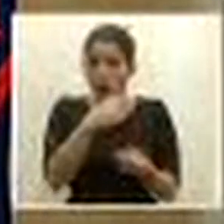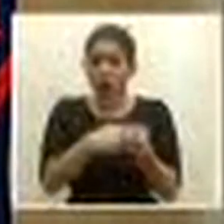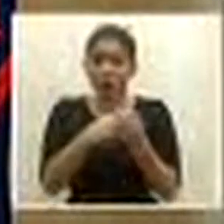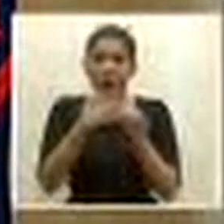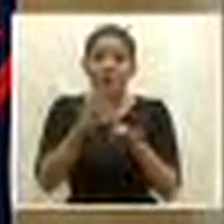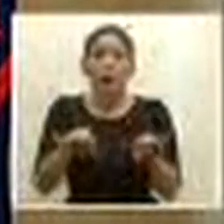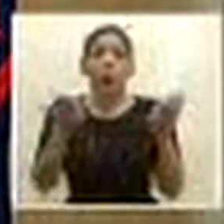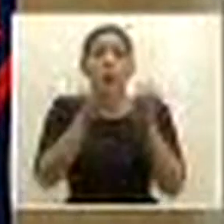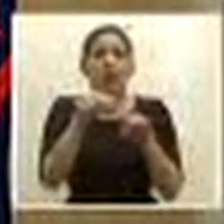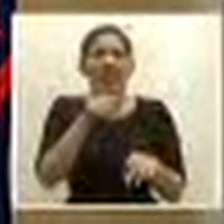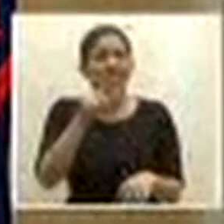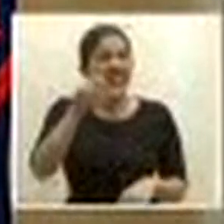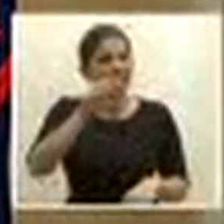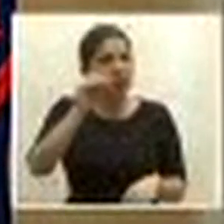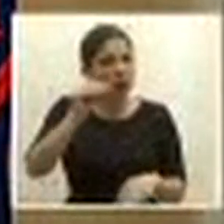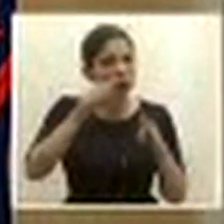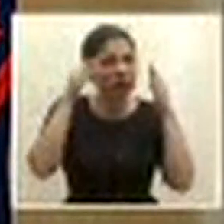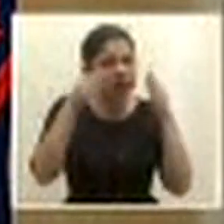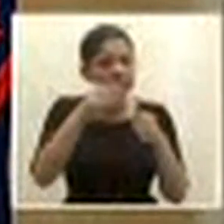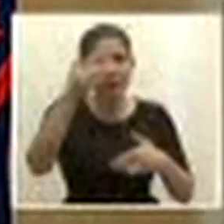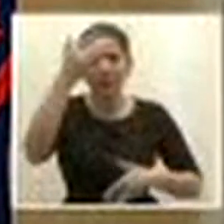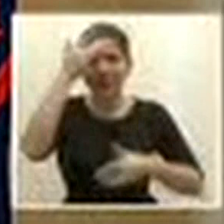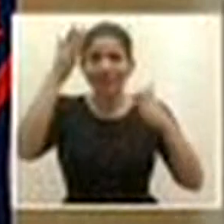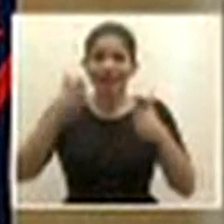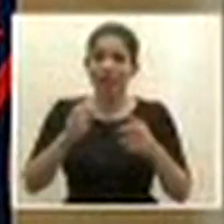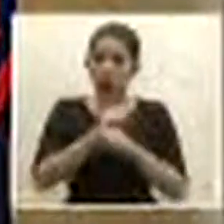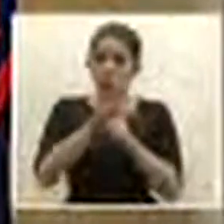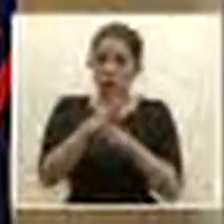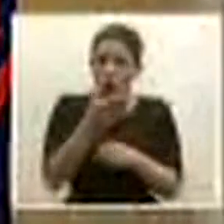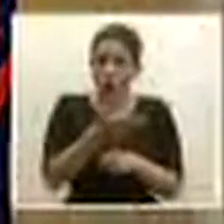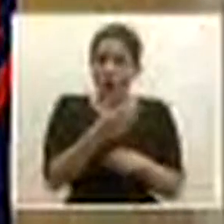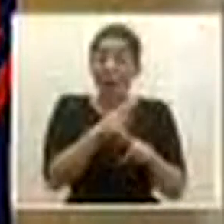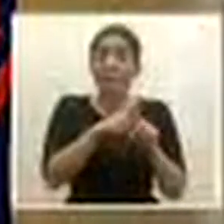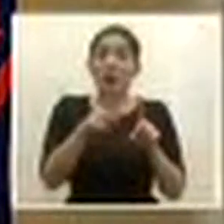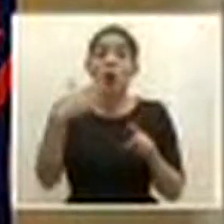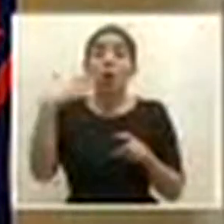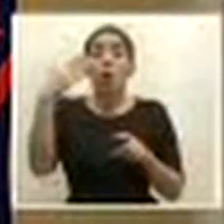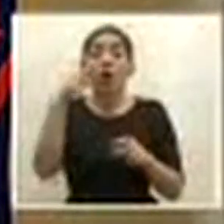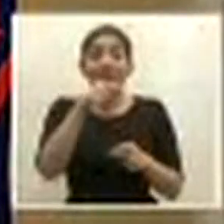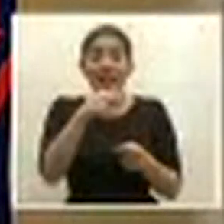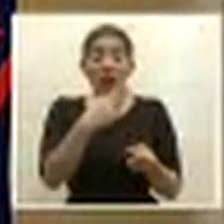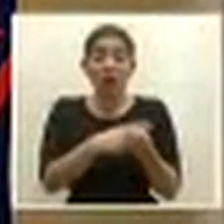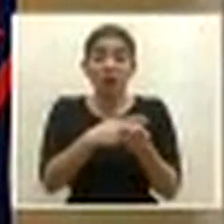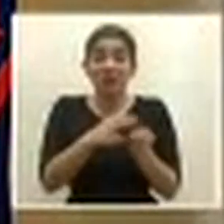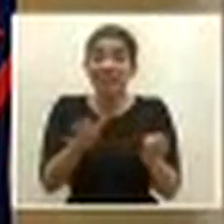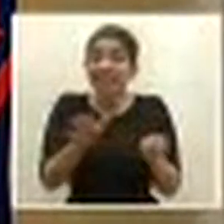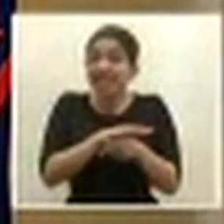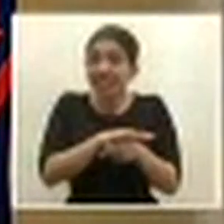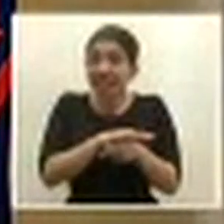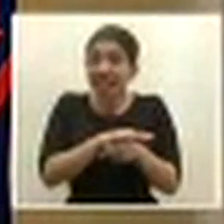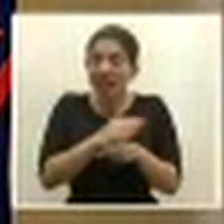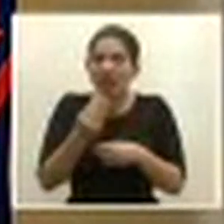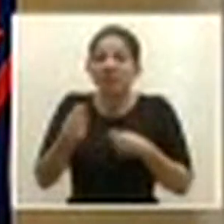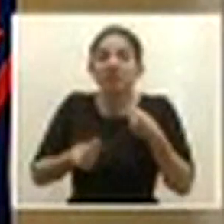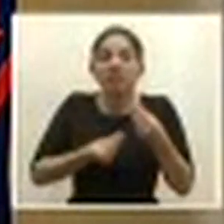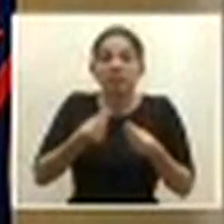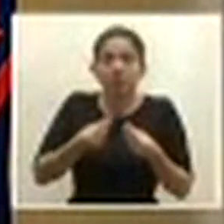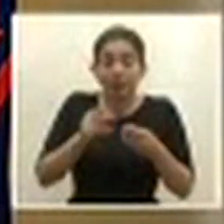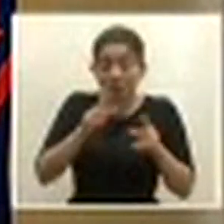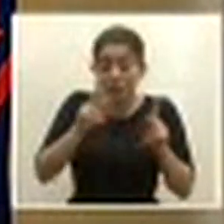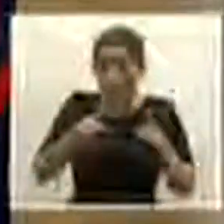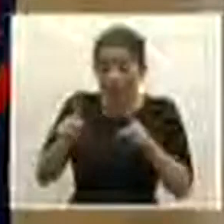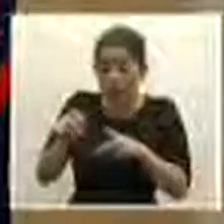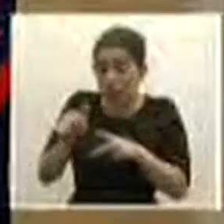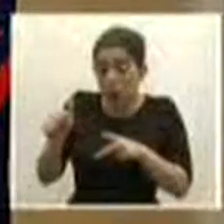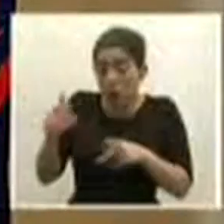tenemos dedicado 100% a pacientes COVID, pero una vez que eso se llene, vamos a atender todos